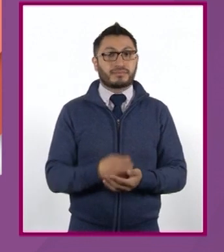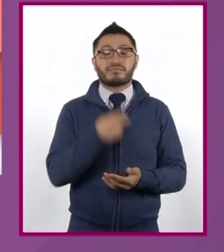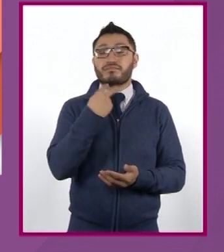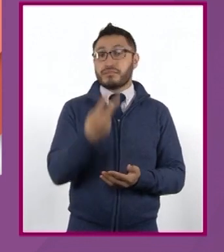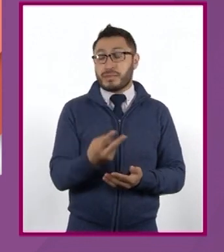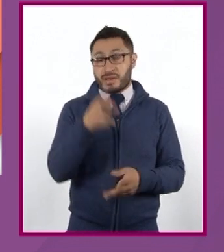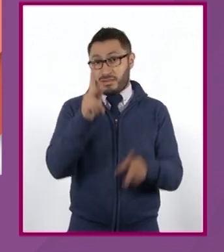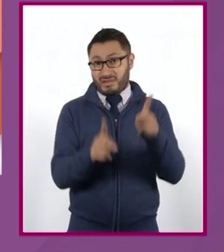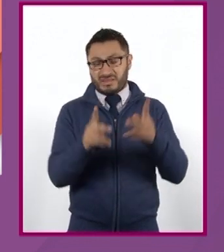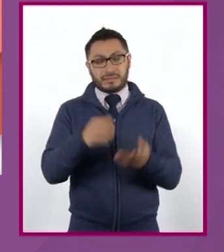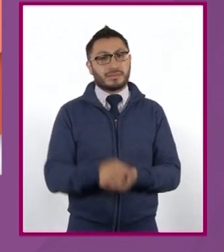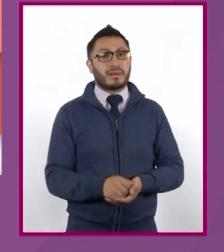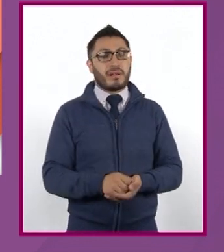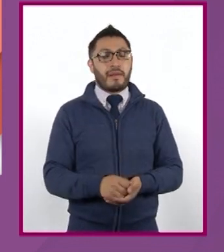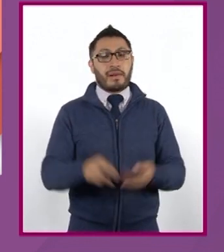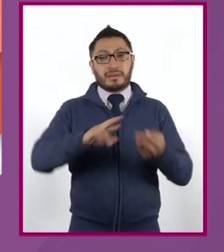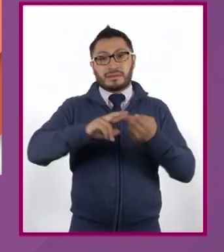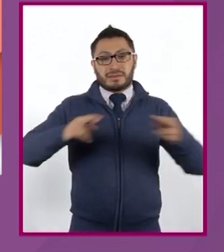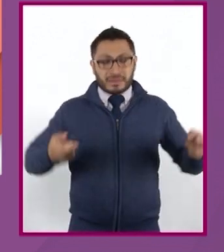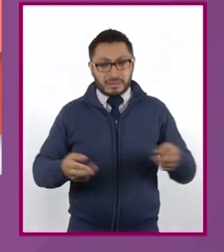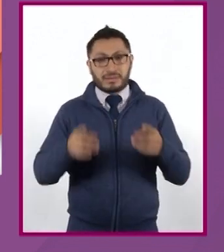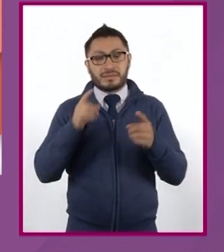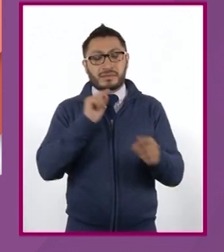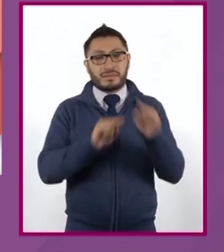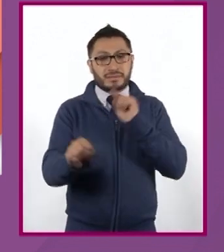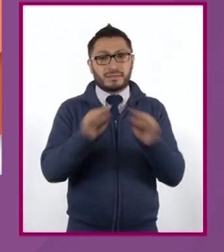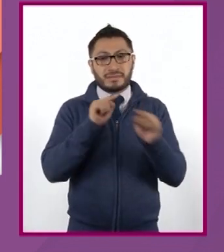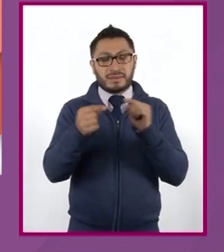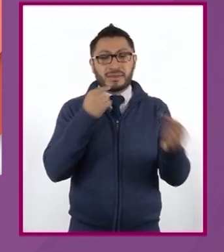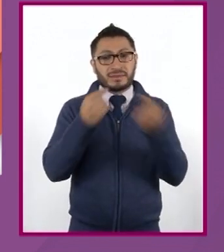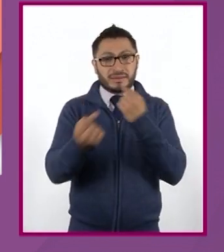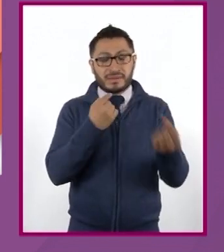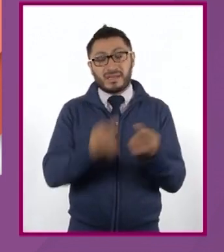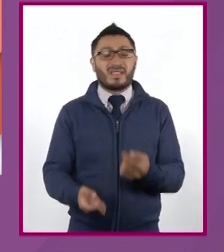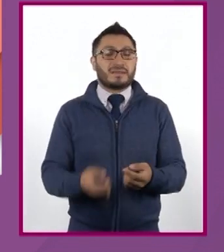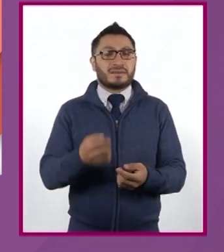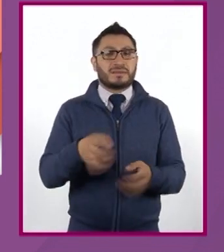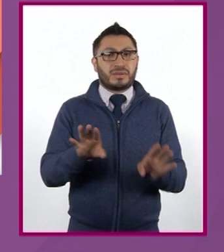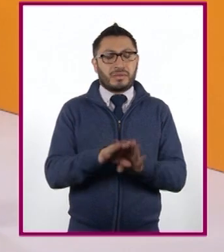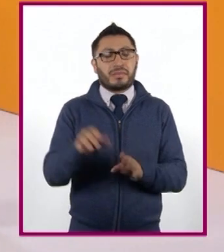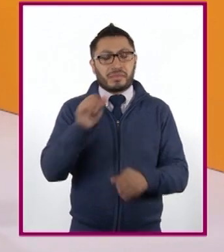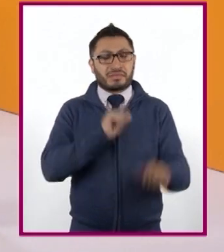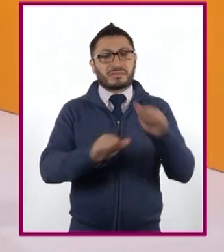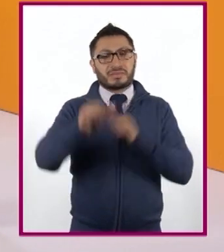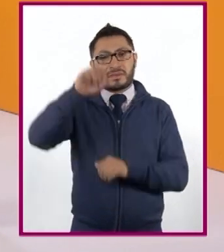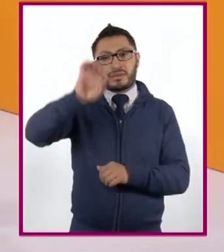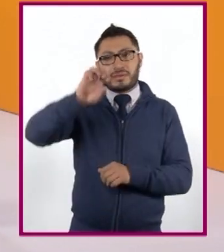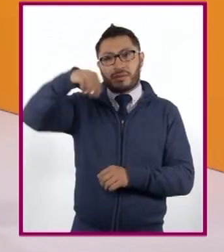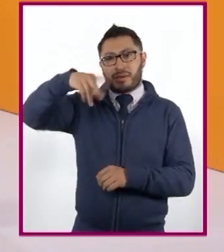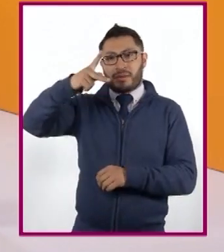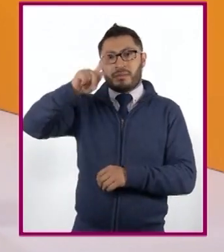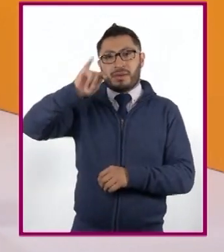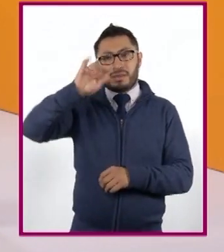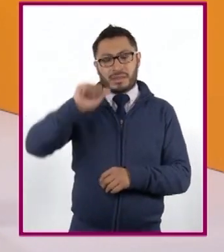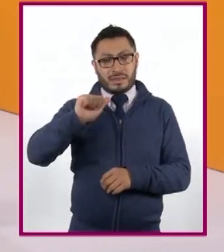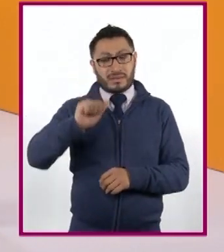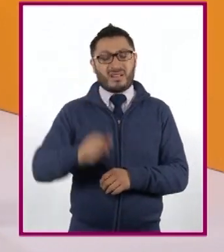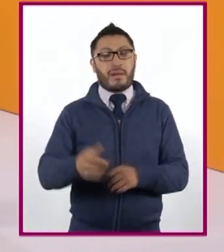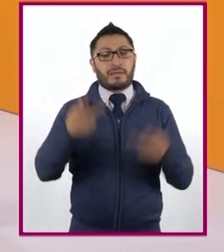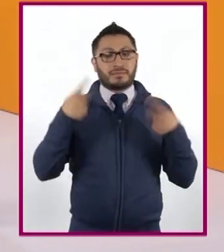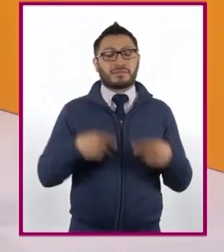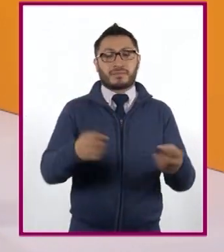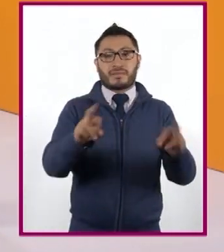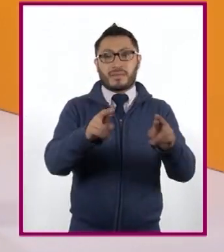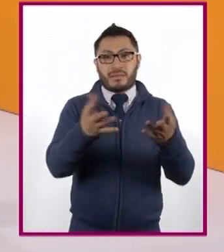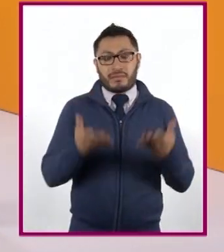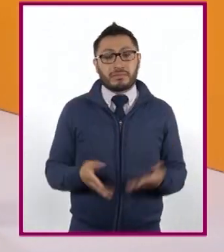Los recursos discursivos persiguen la empatía de quienes reciben el mensaje. El autor de los textos